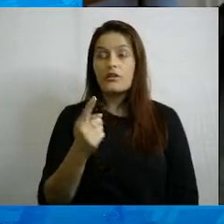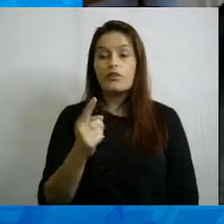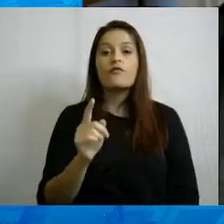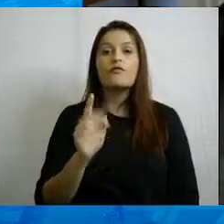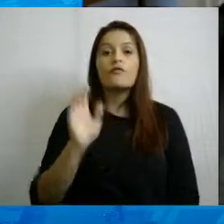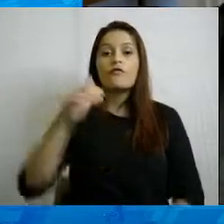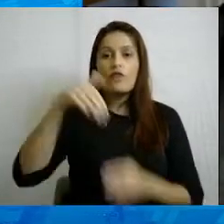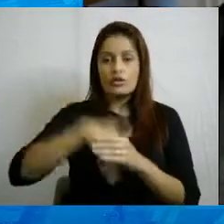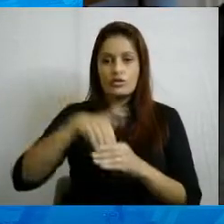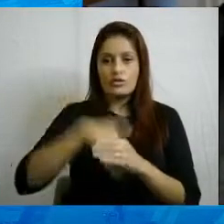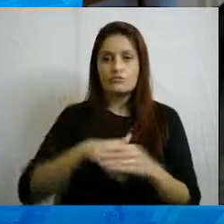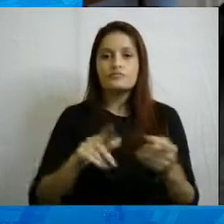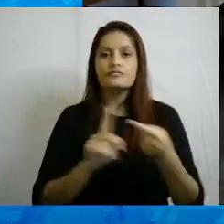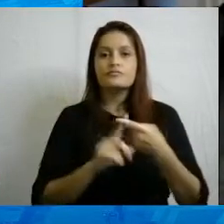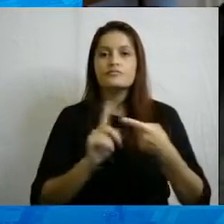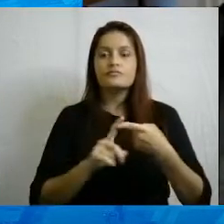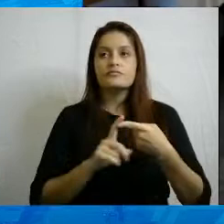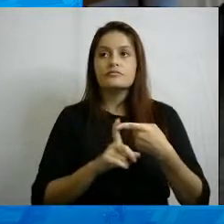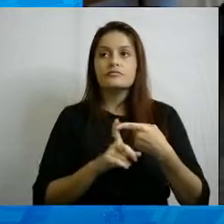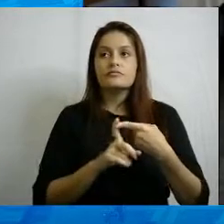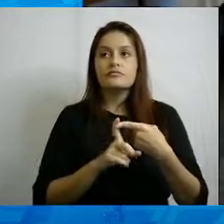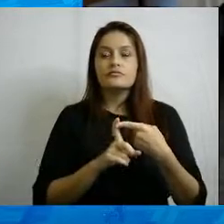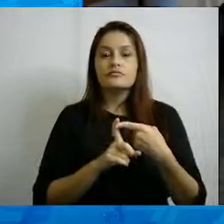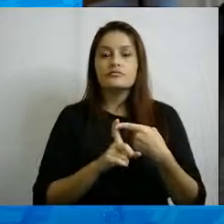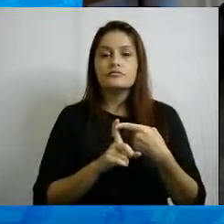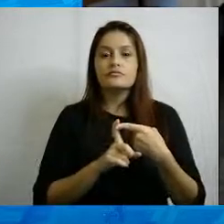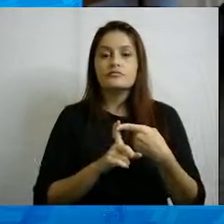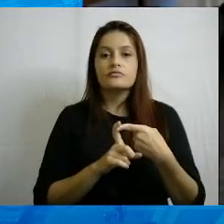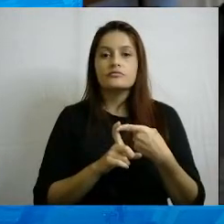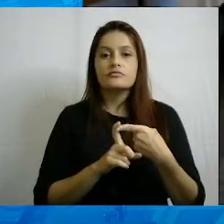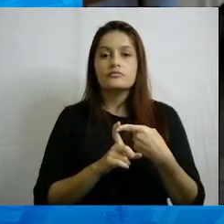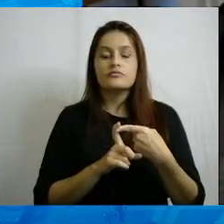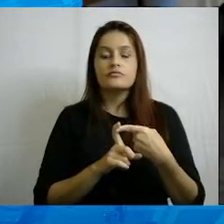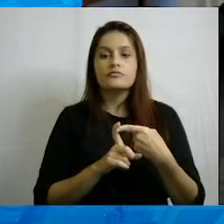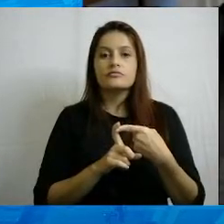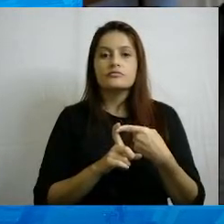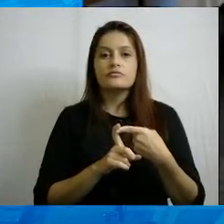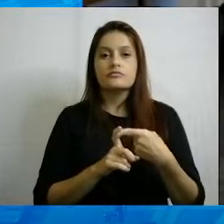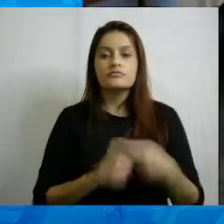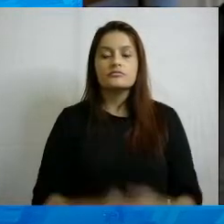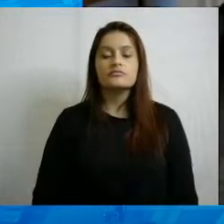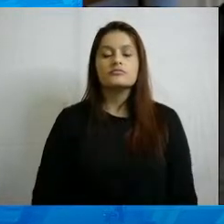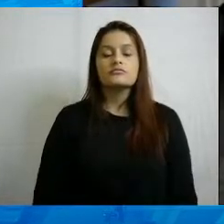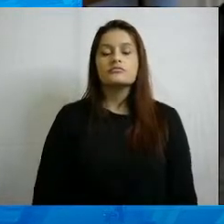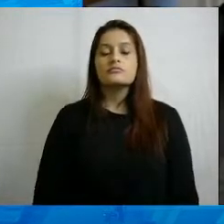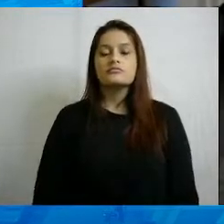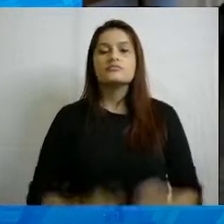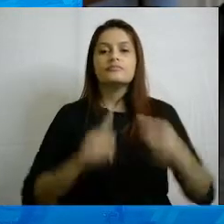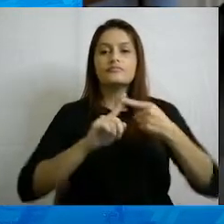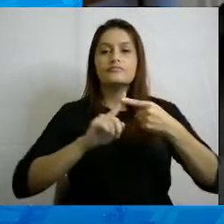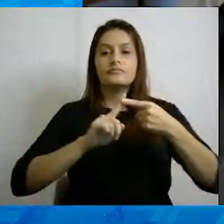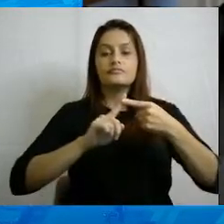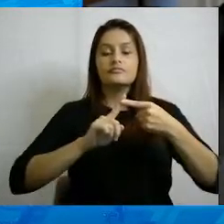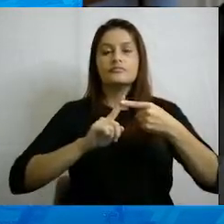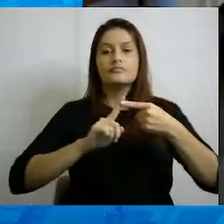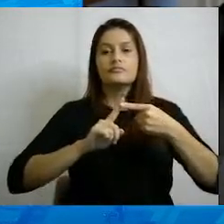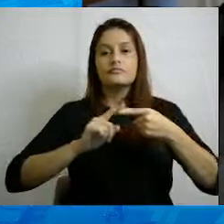Secretario. Procedemos entonces a la votación de la propuesta realizada por el director de CERPLAC. Señor